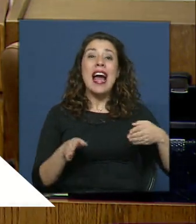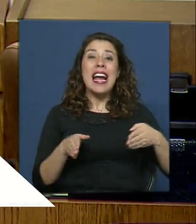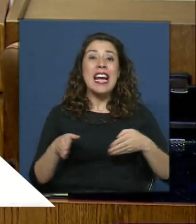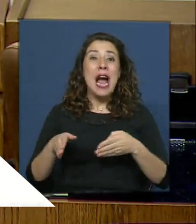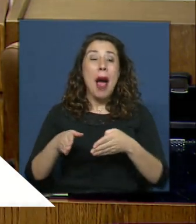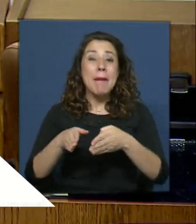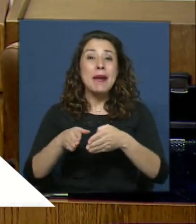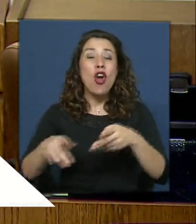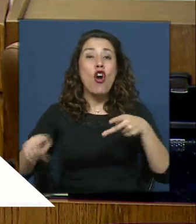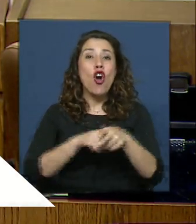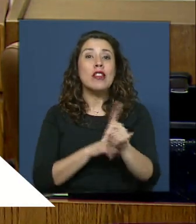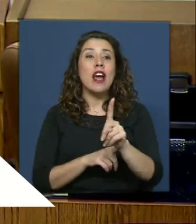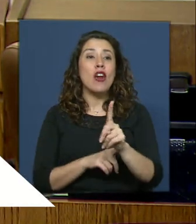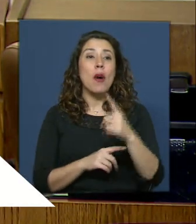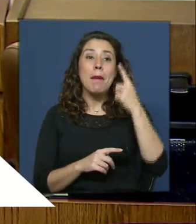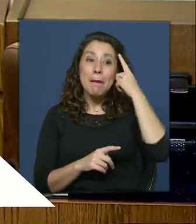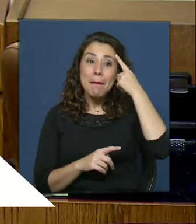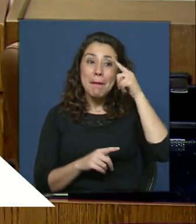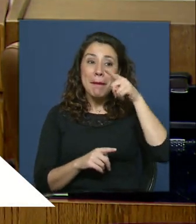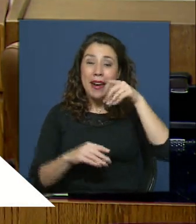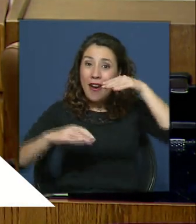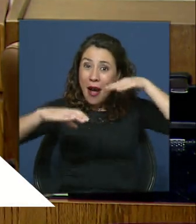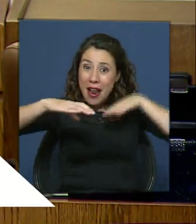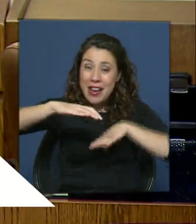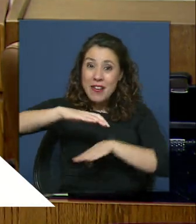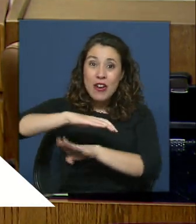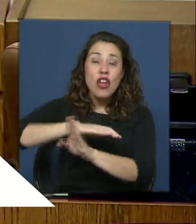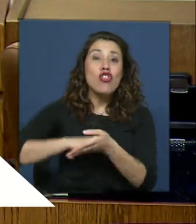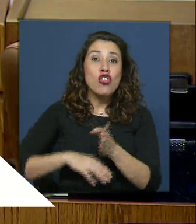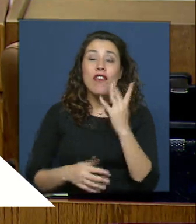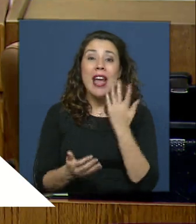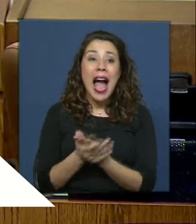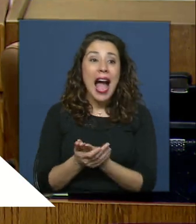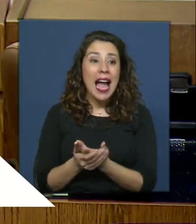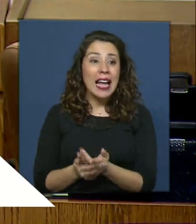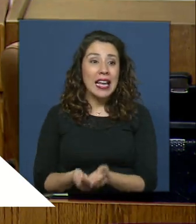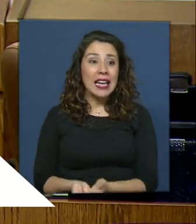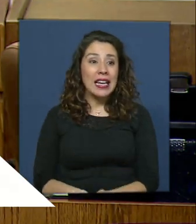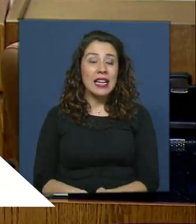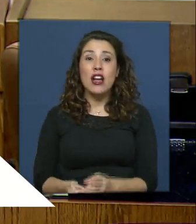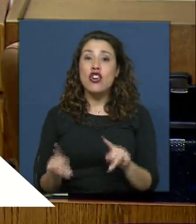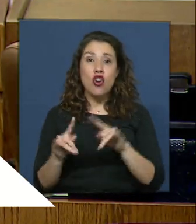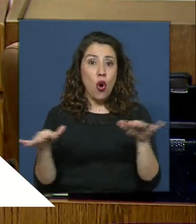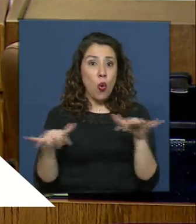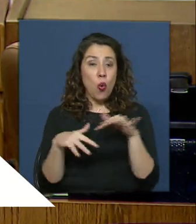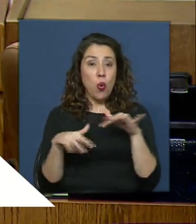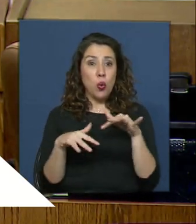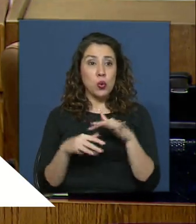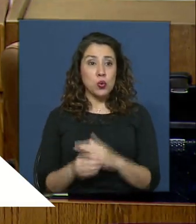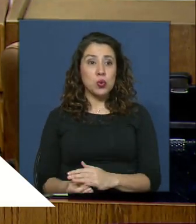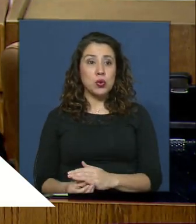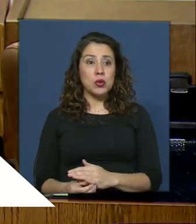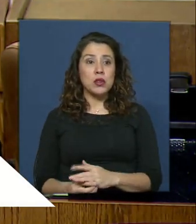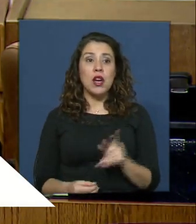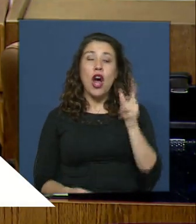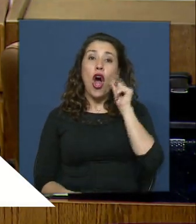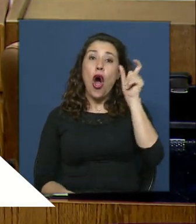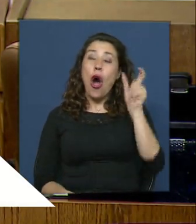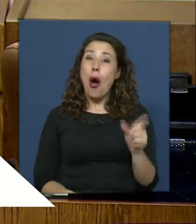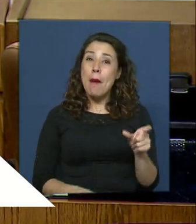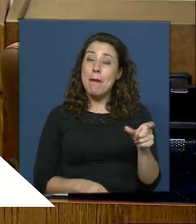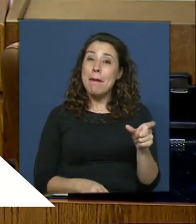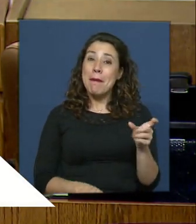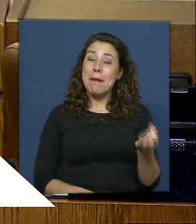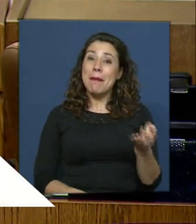la bajada del río. Pero ese paso a nivel sigue existiendo, está en desuso. La propuesta que nos daban